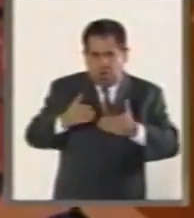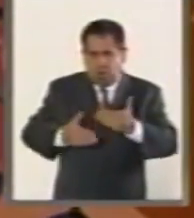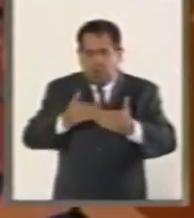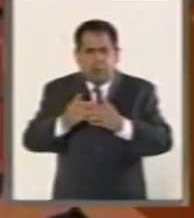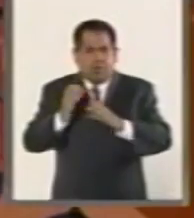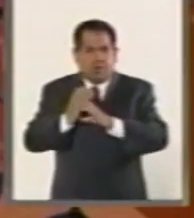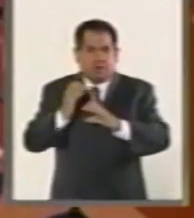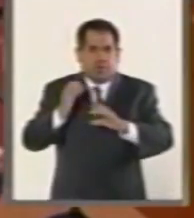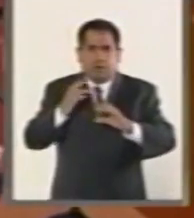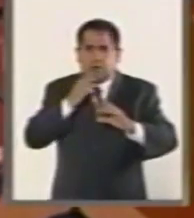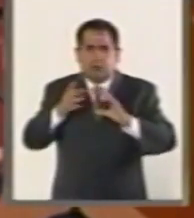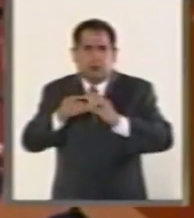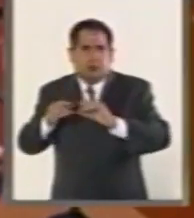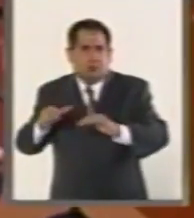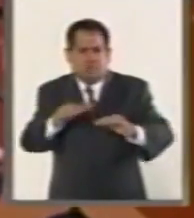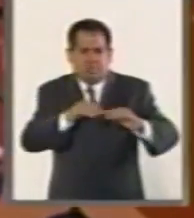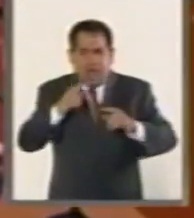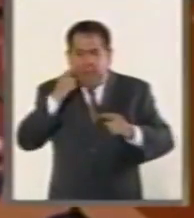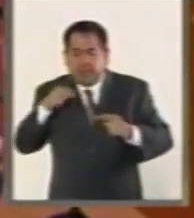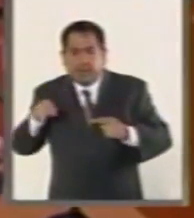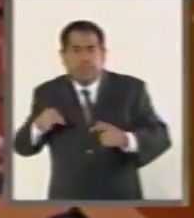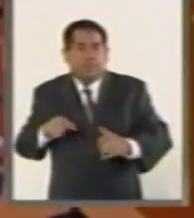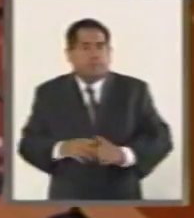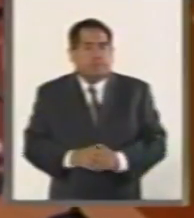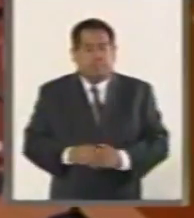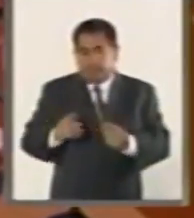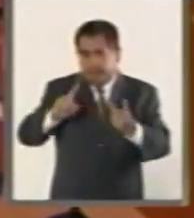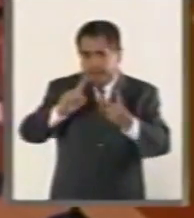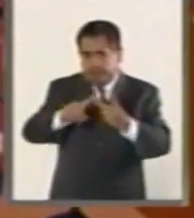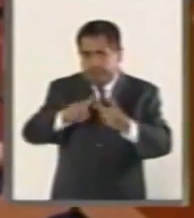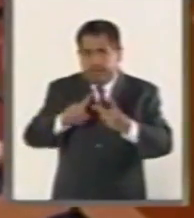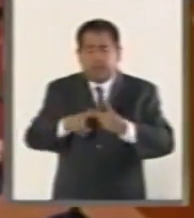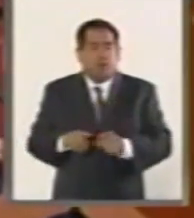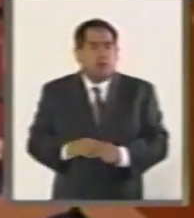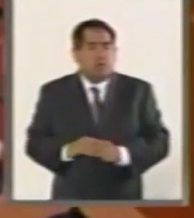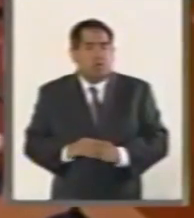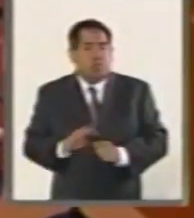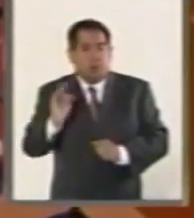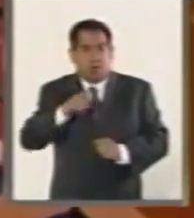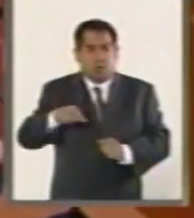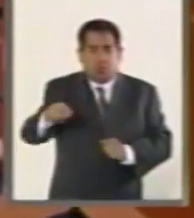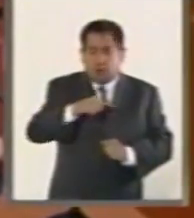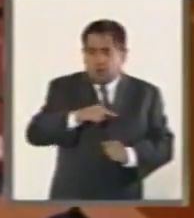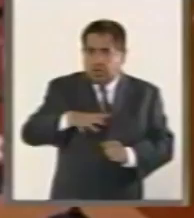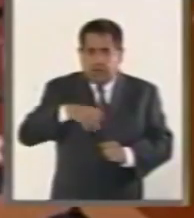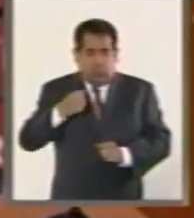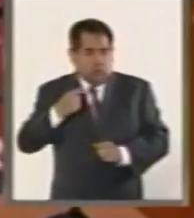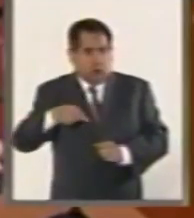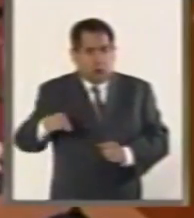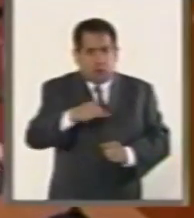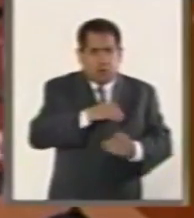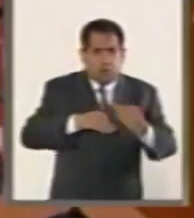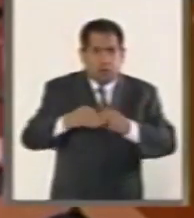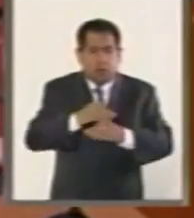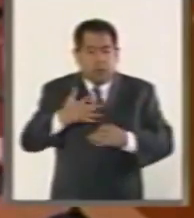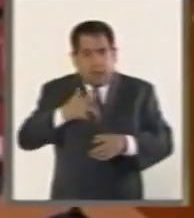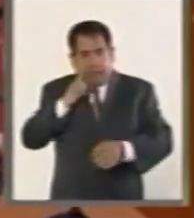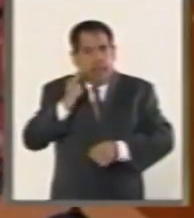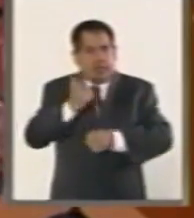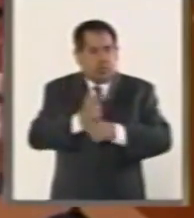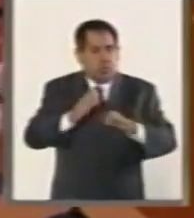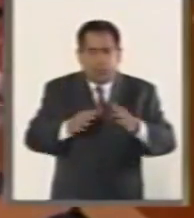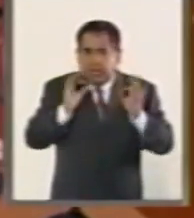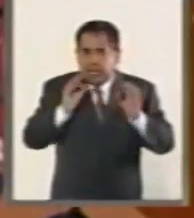se transportaba hasta los Estados Unidos. Segundo, por supuesto que todo el mundo tiene que rendir cuentas y tiene que darse cuenta